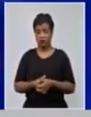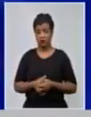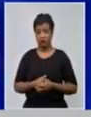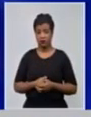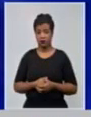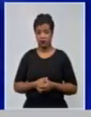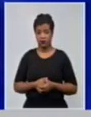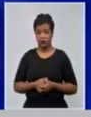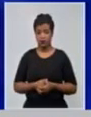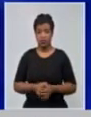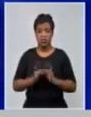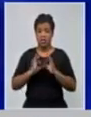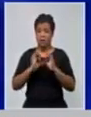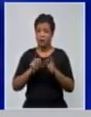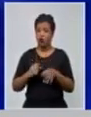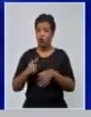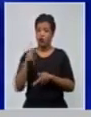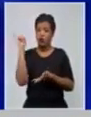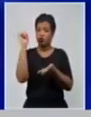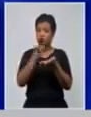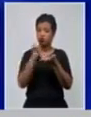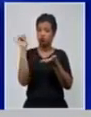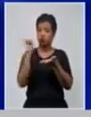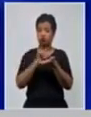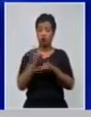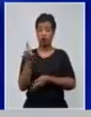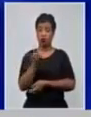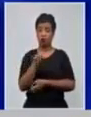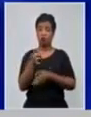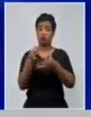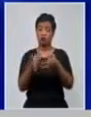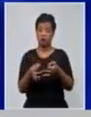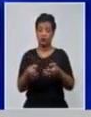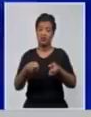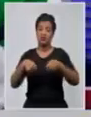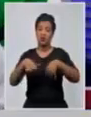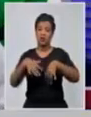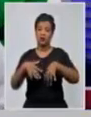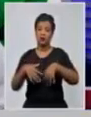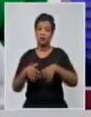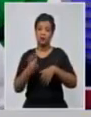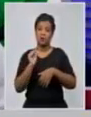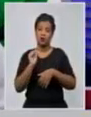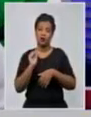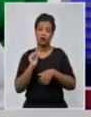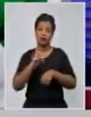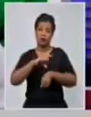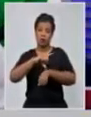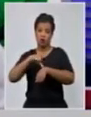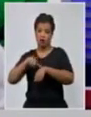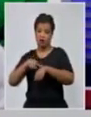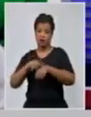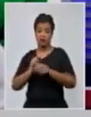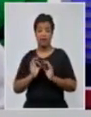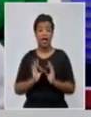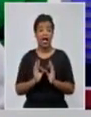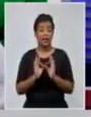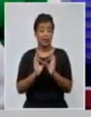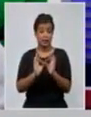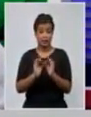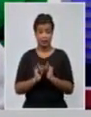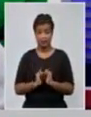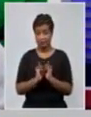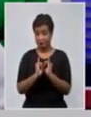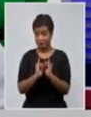no siempre hay vuelos todos los días. Entonces es lo que conlleva esta situación. Bien, de esta forma,